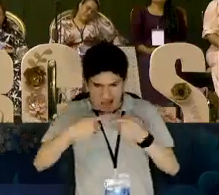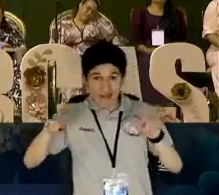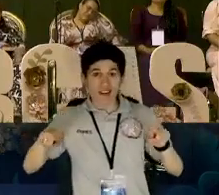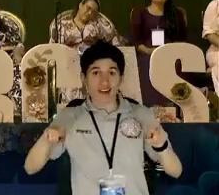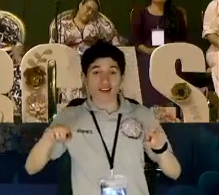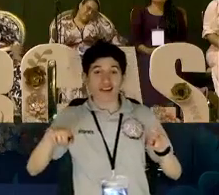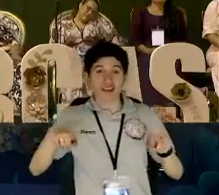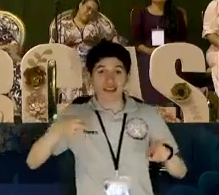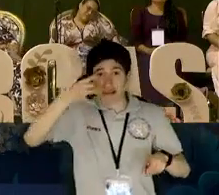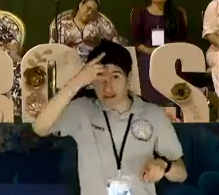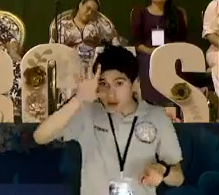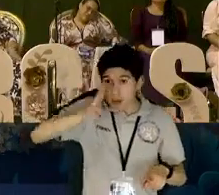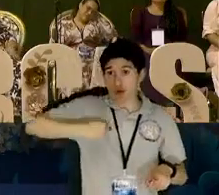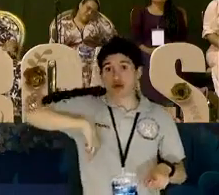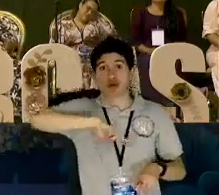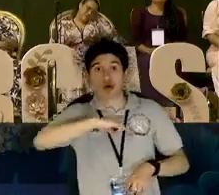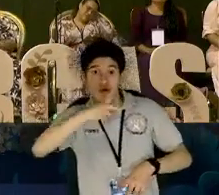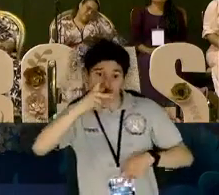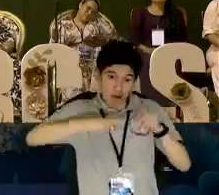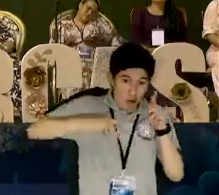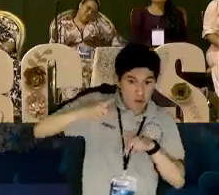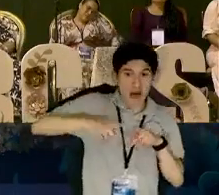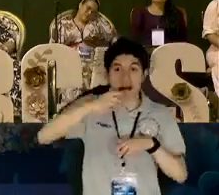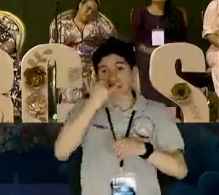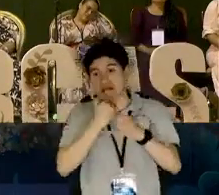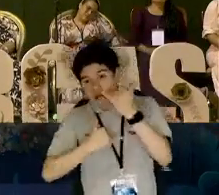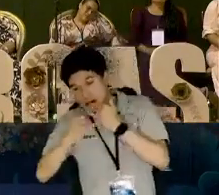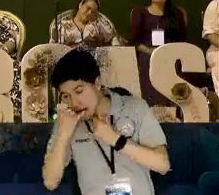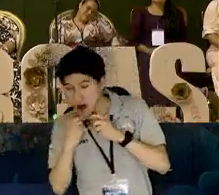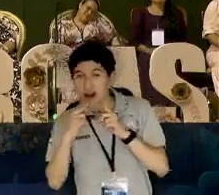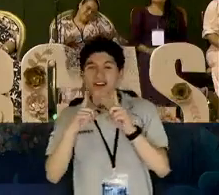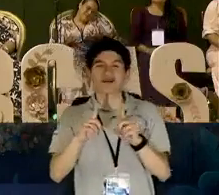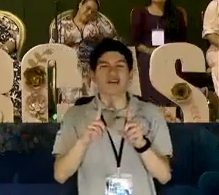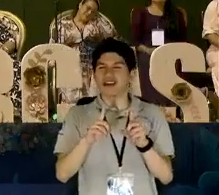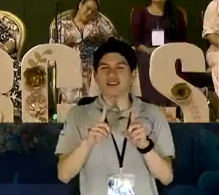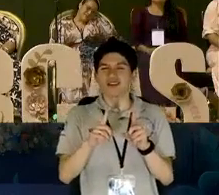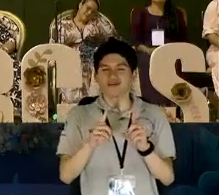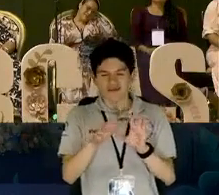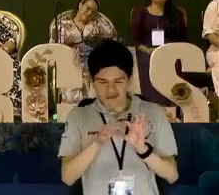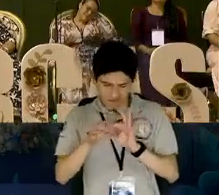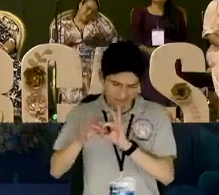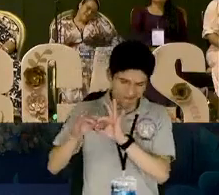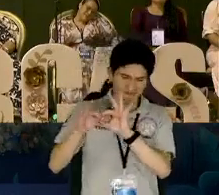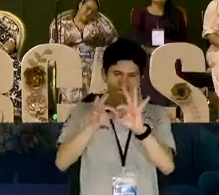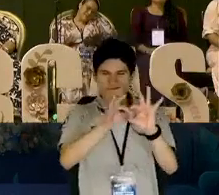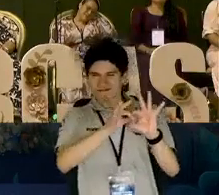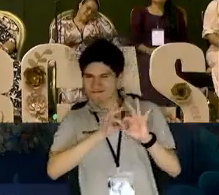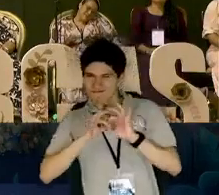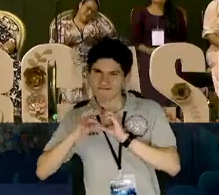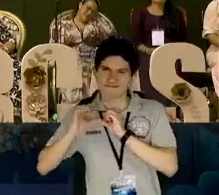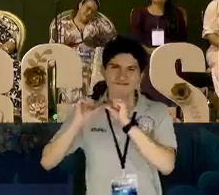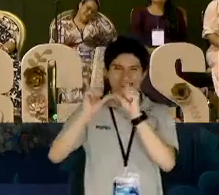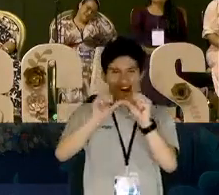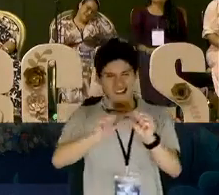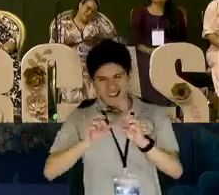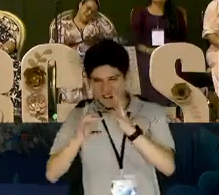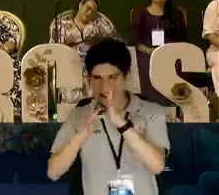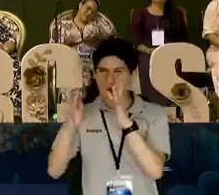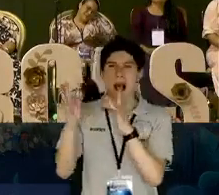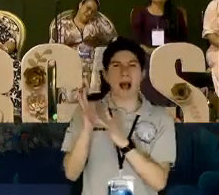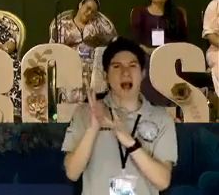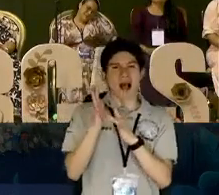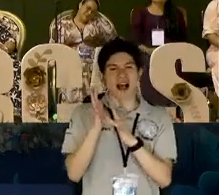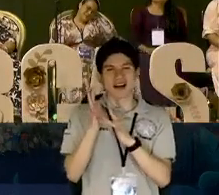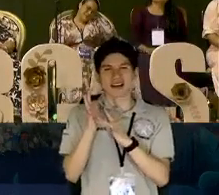humanos falentes, llenos de muchos errores, sin embargo la unidad, permanecer en la unidad de Cristo Jesús,